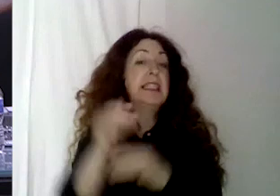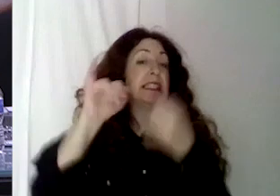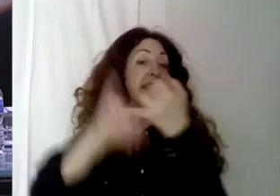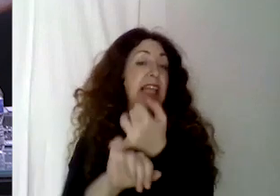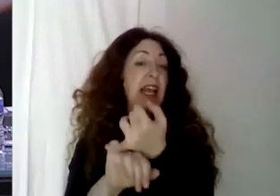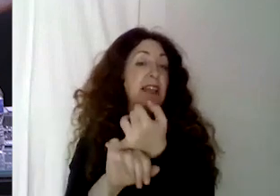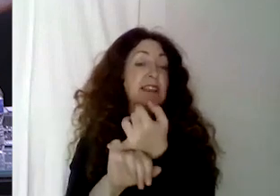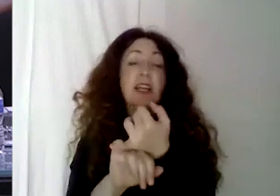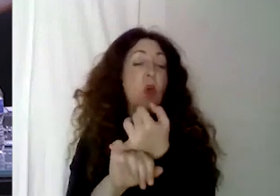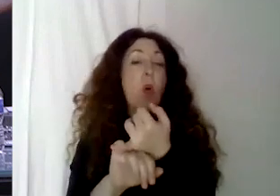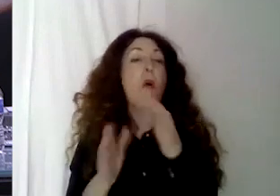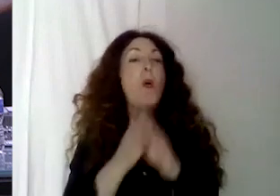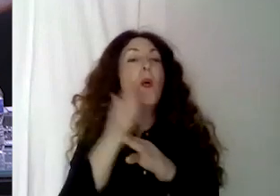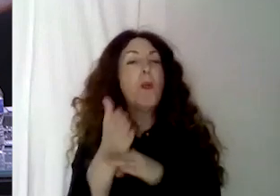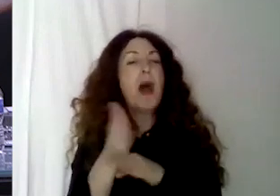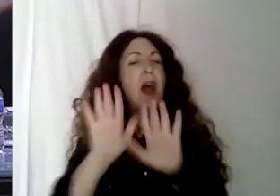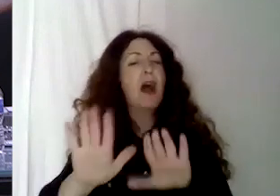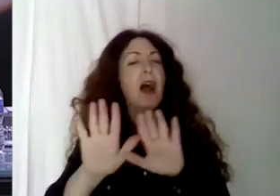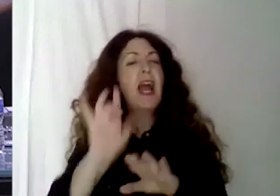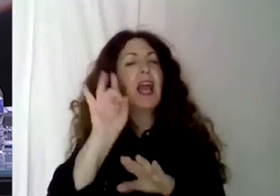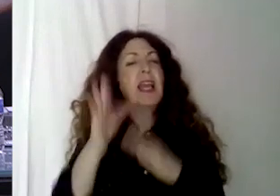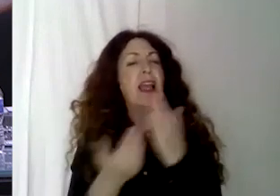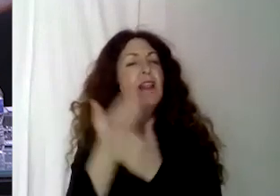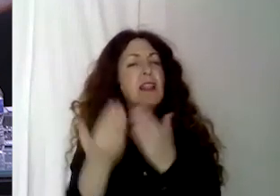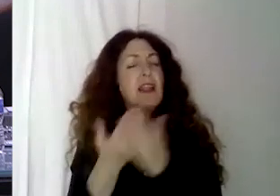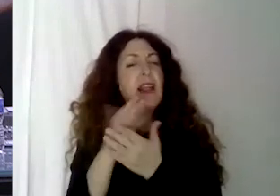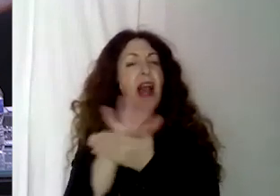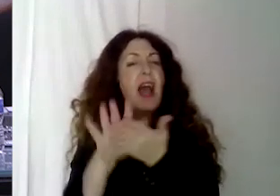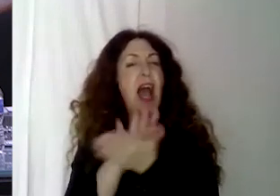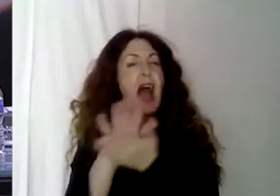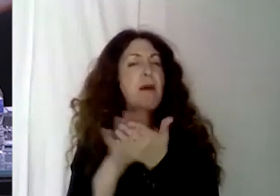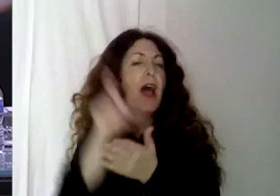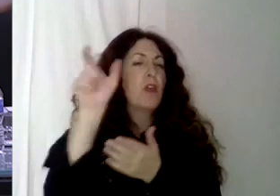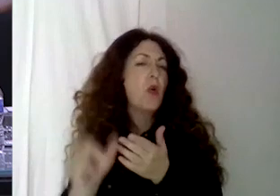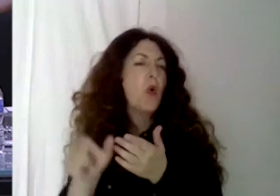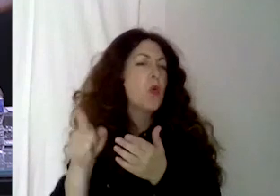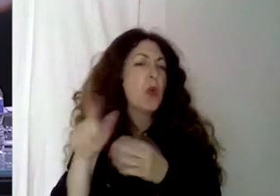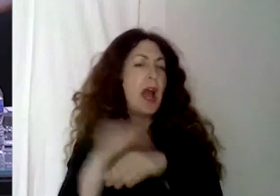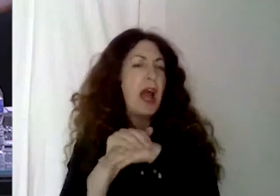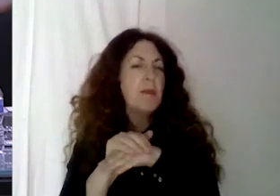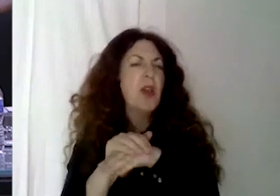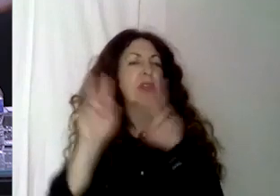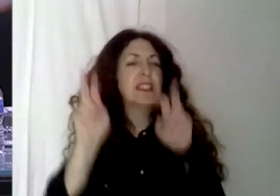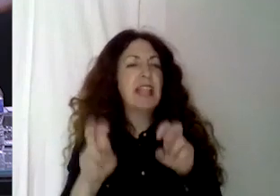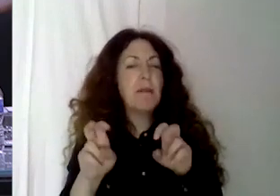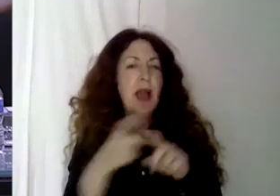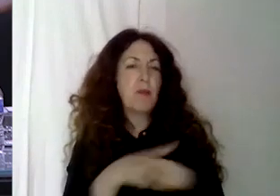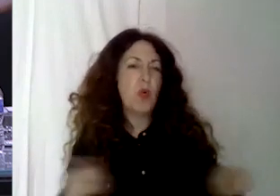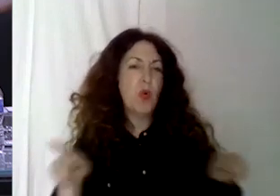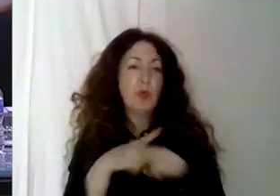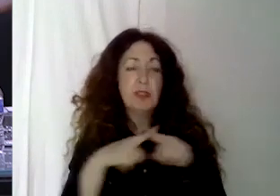No. Llega a Ferrara y se pasa 15 días hablando con Luzzatto Luzzetti. ¿De qué? De madrigales.